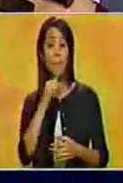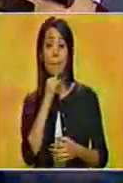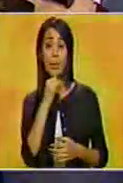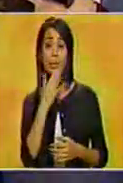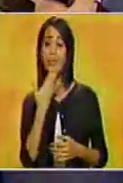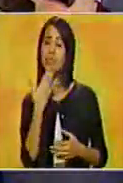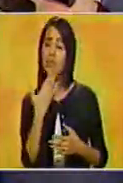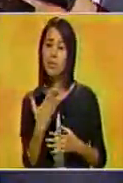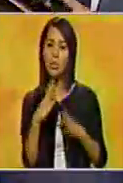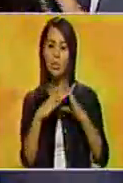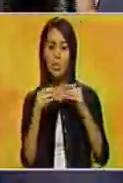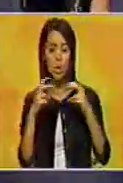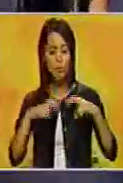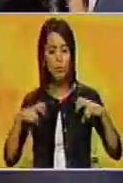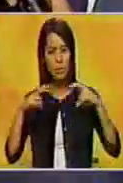autoridades investigar este hecho